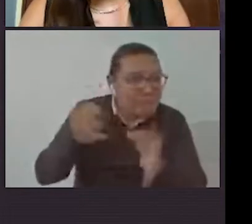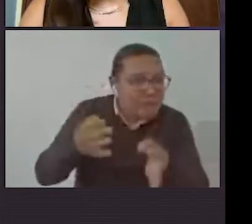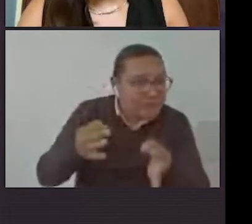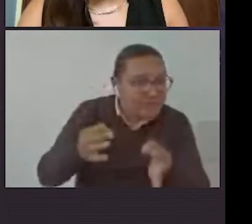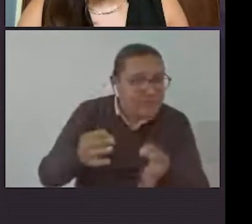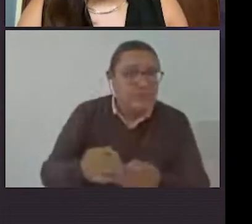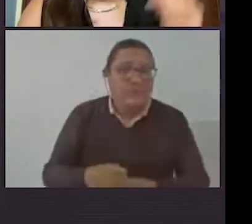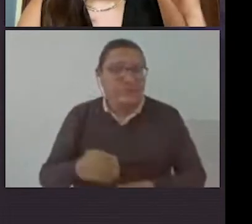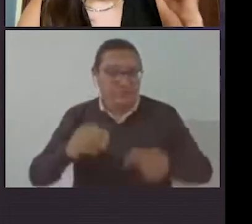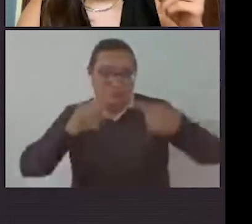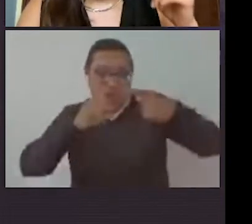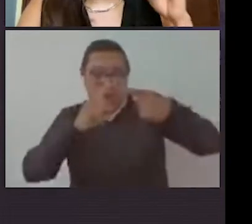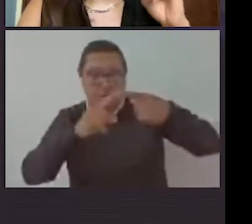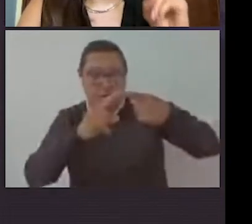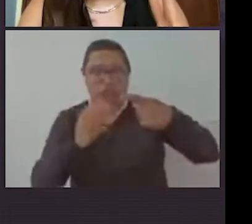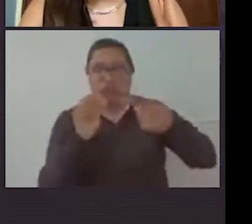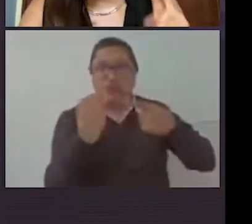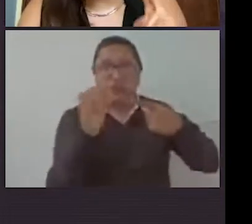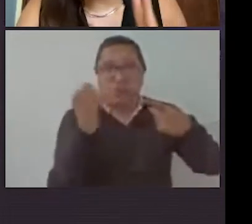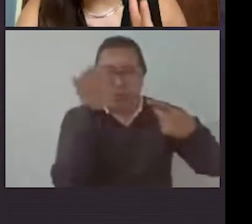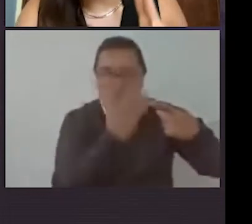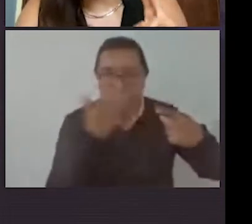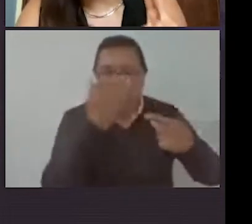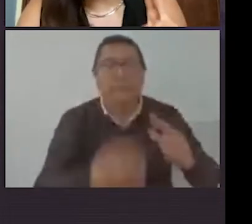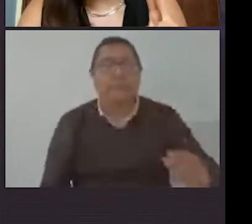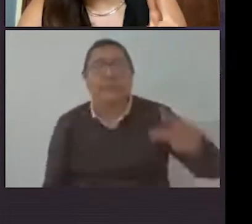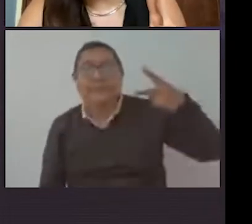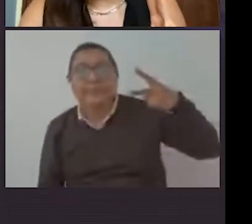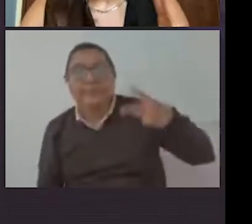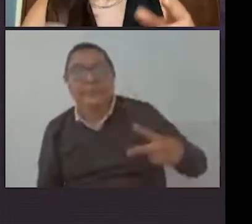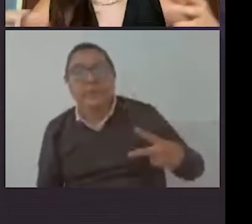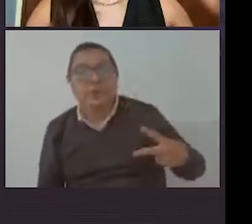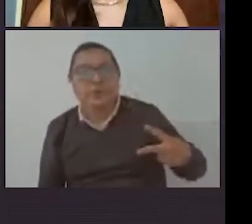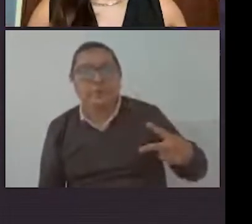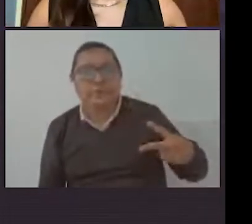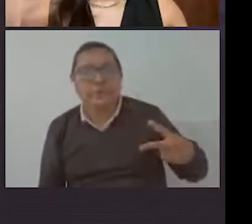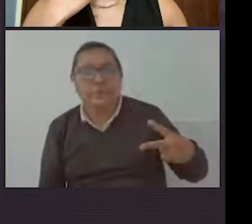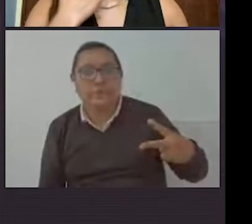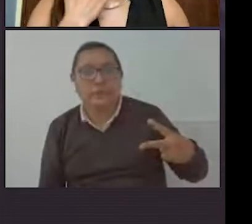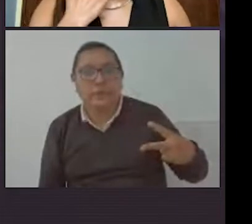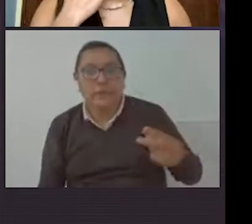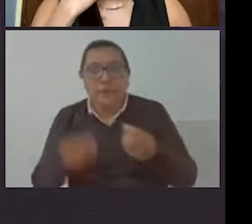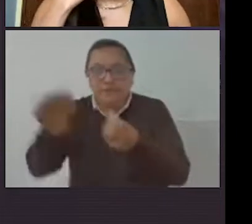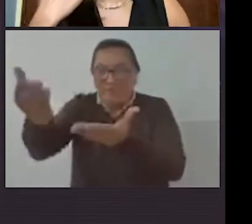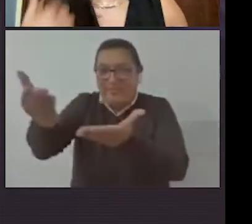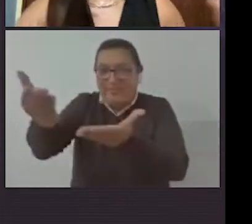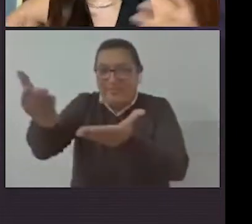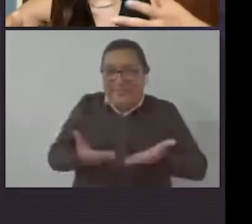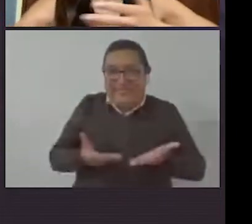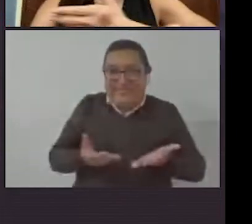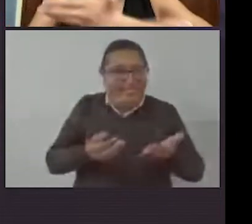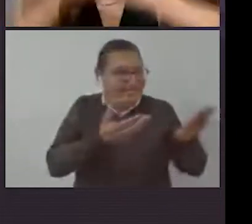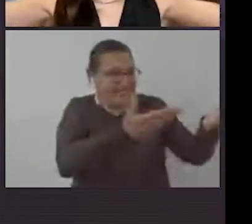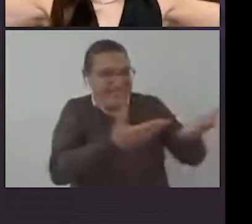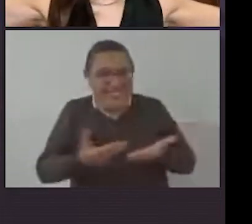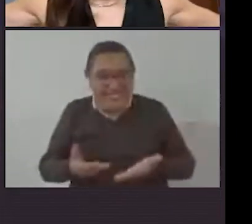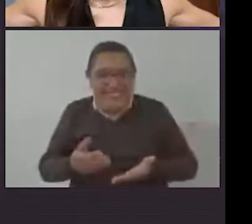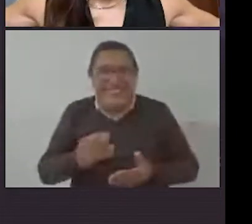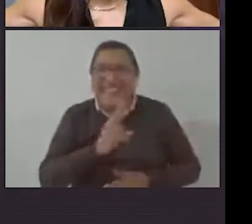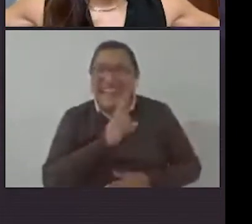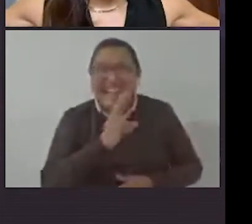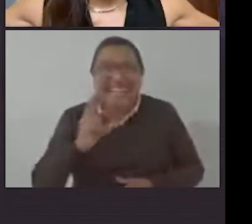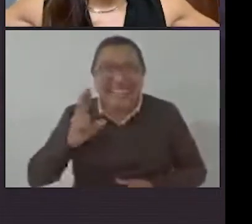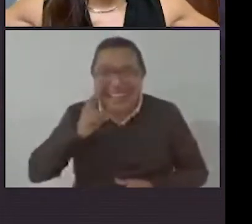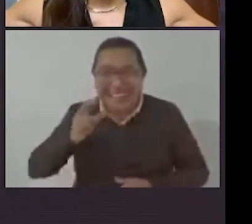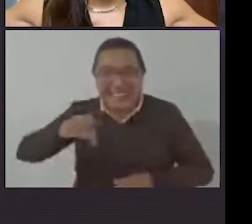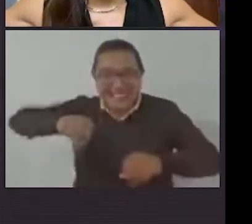nada, compruébalo por ti mismo. Dos, bienvenido al buffet y bienvenida al buffet. Así como cuando llegas a un restaurante y hay un buffet y tienes